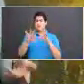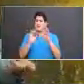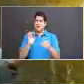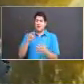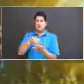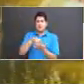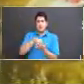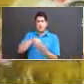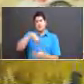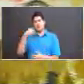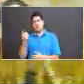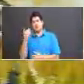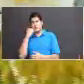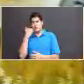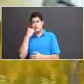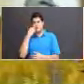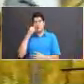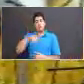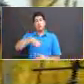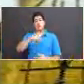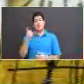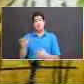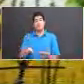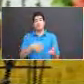están muertos, duermen.